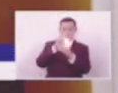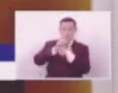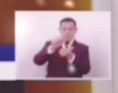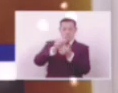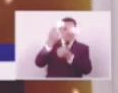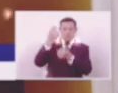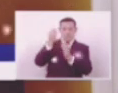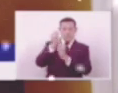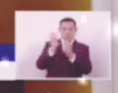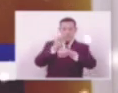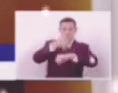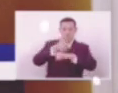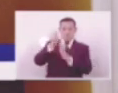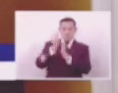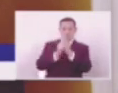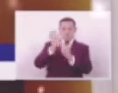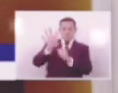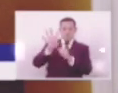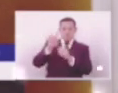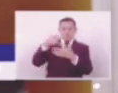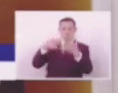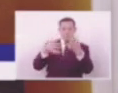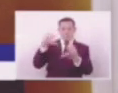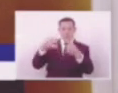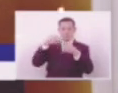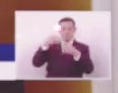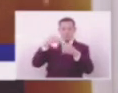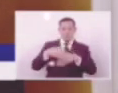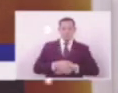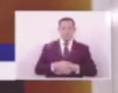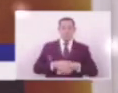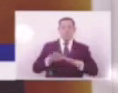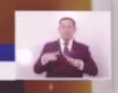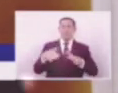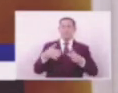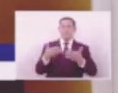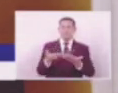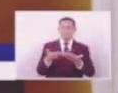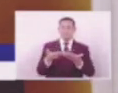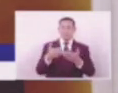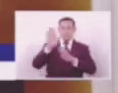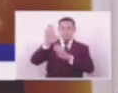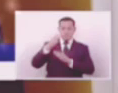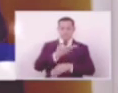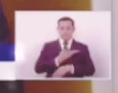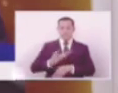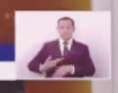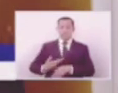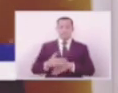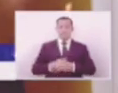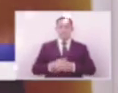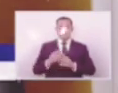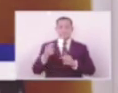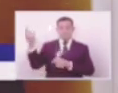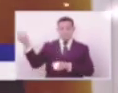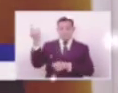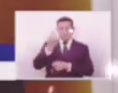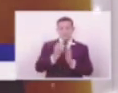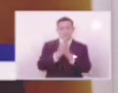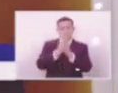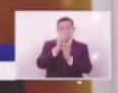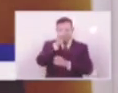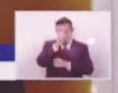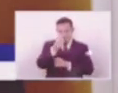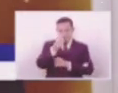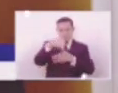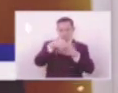activos establecido en el artículo cuatro de la ley especial de la materia Por ende señor presidente vengo a solicitar a la honorable